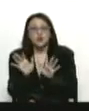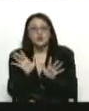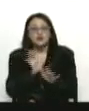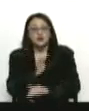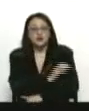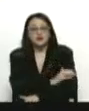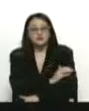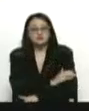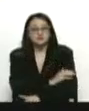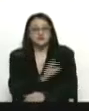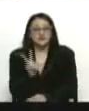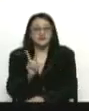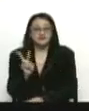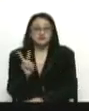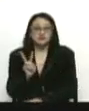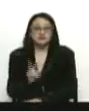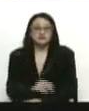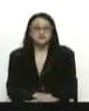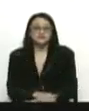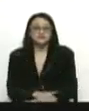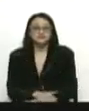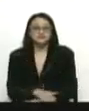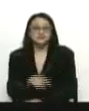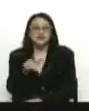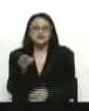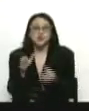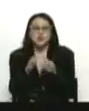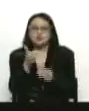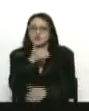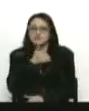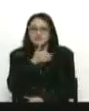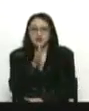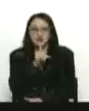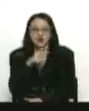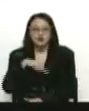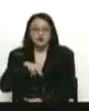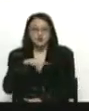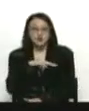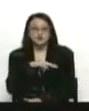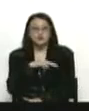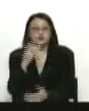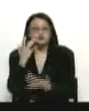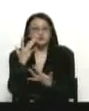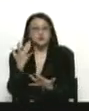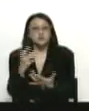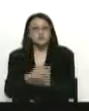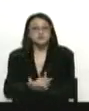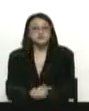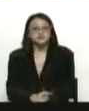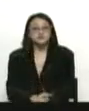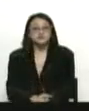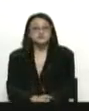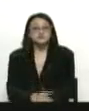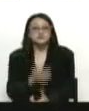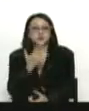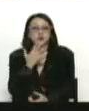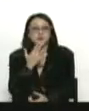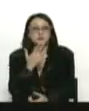derecha venezolana. Todos esos factores de intolerancia, nosotros los vemos, por ejemplo, en